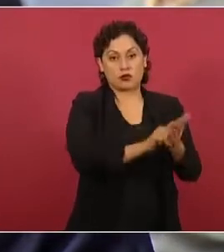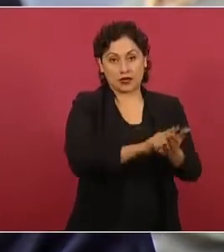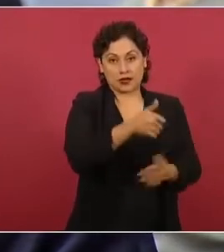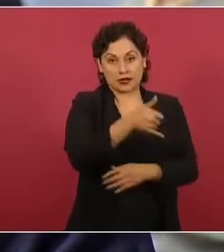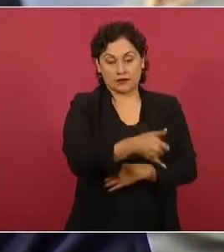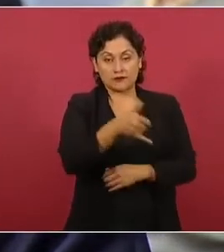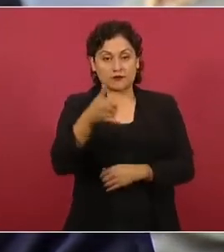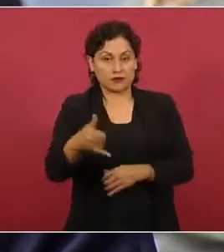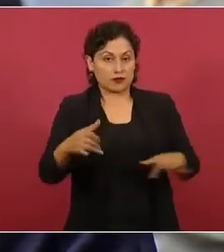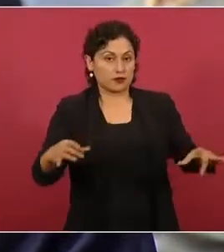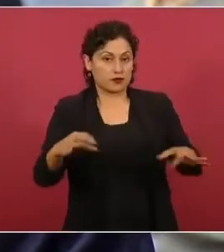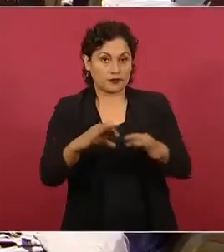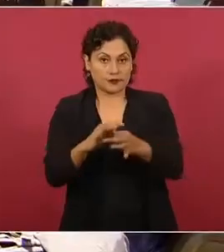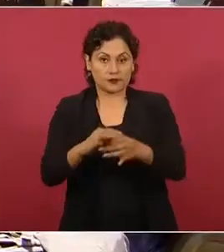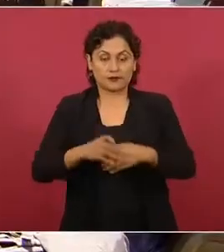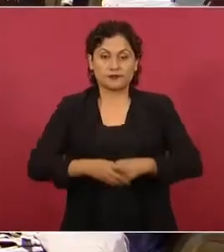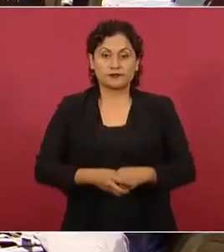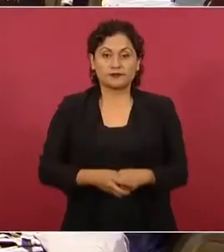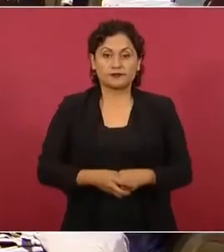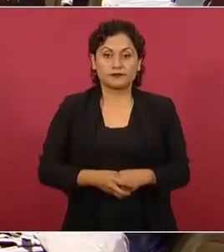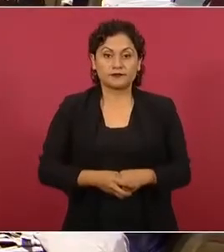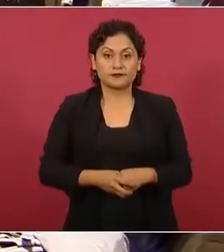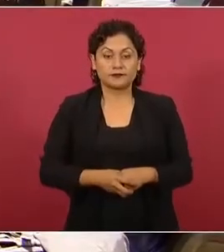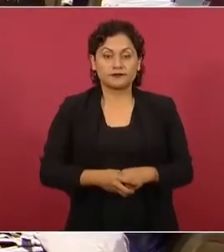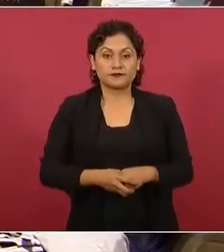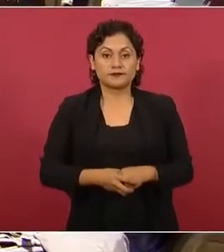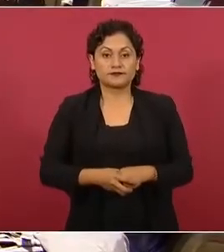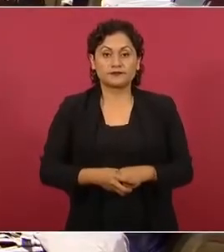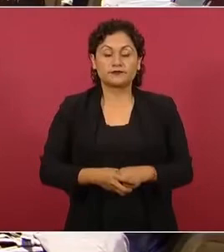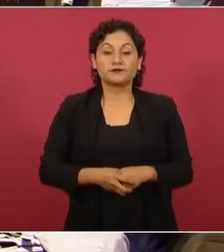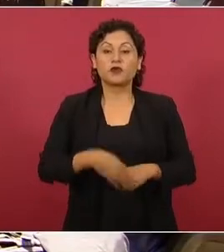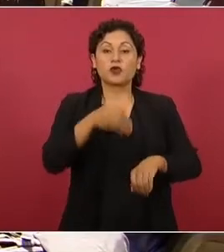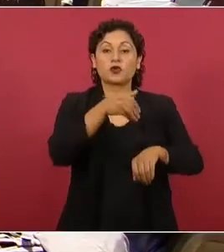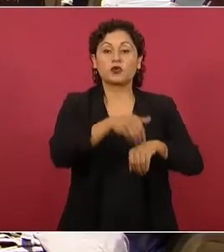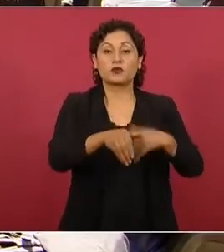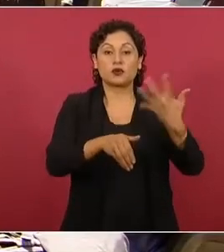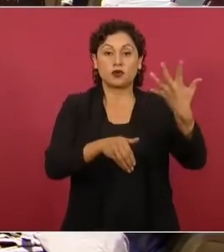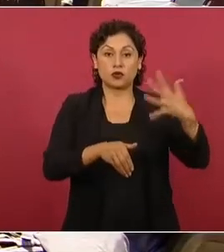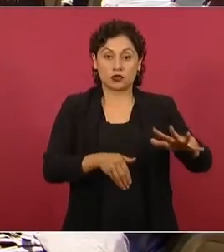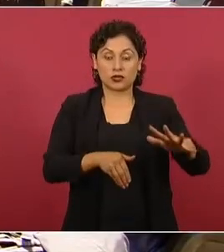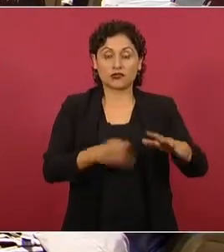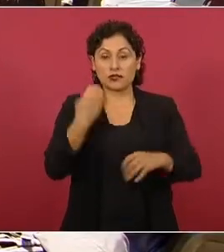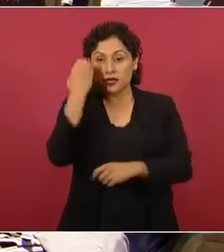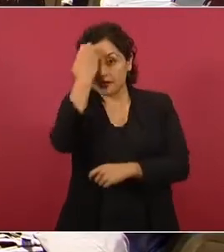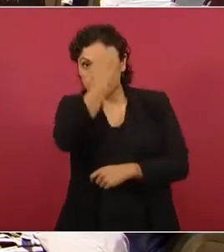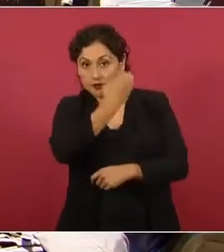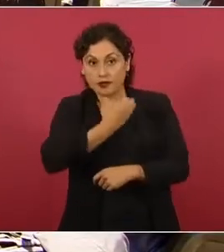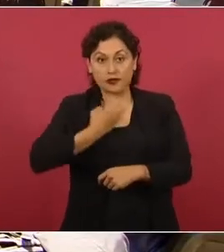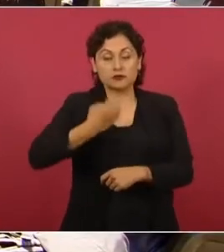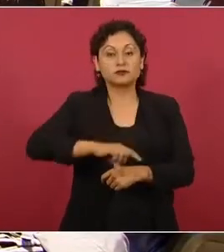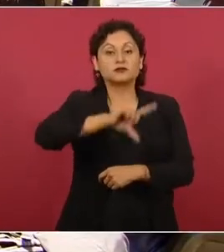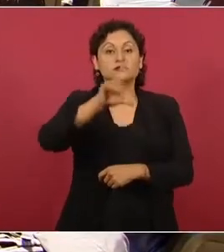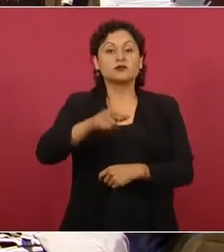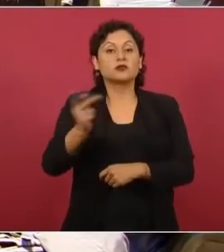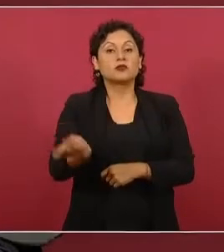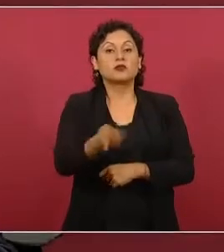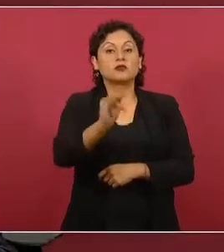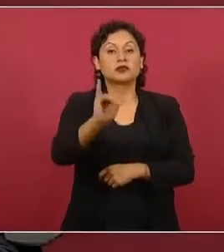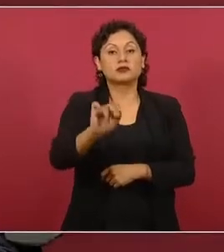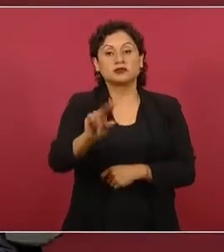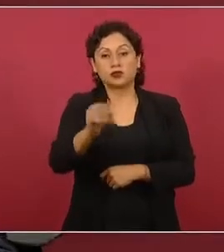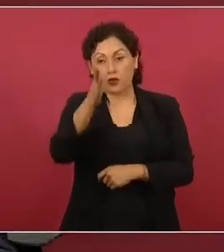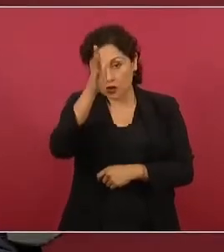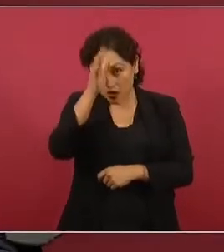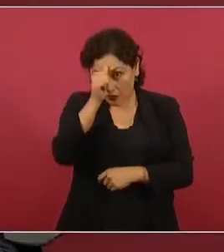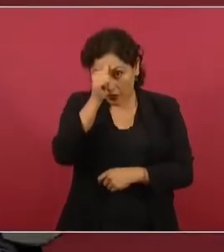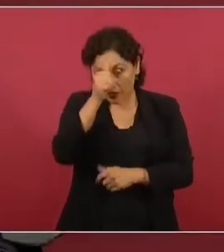Nacional de la Vivienda para los Trabajadores. Punto 10, examinación y en su caso aprobación de los informes de la